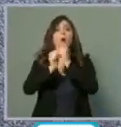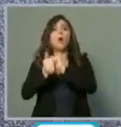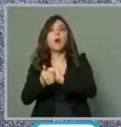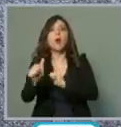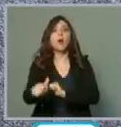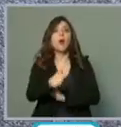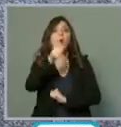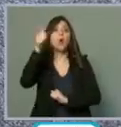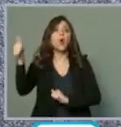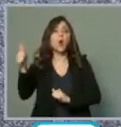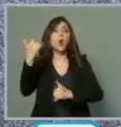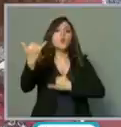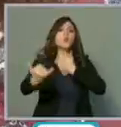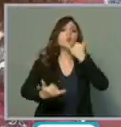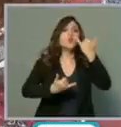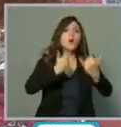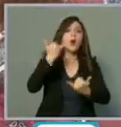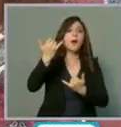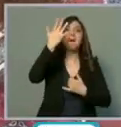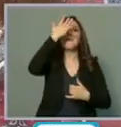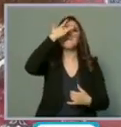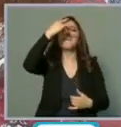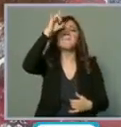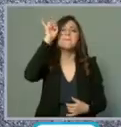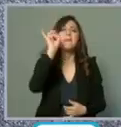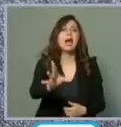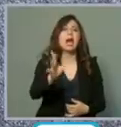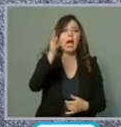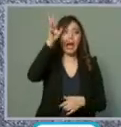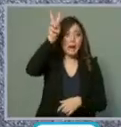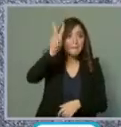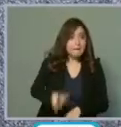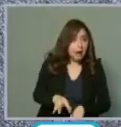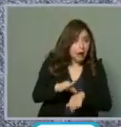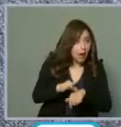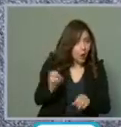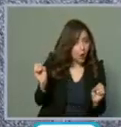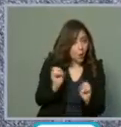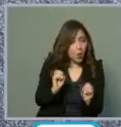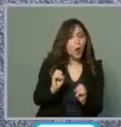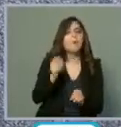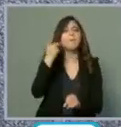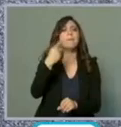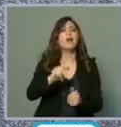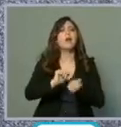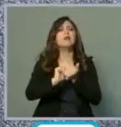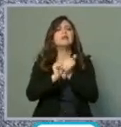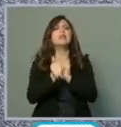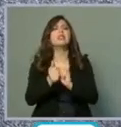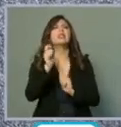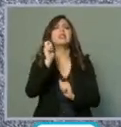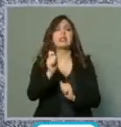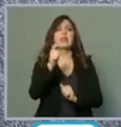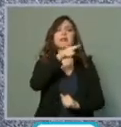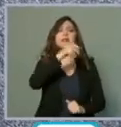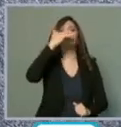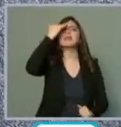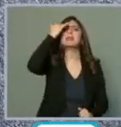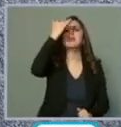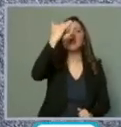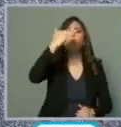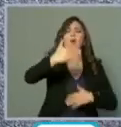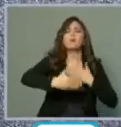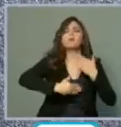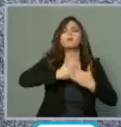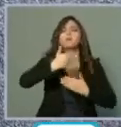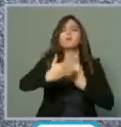juegos de fantasía, ¿no? De ilusión. Entonces, ¿cuál es el tiempo exacto y qué es lo que provocan